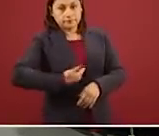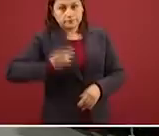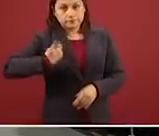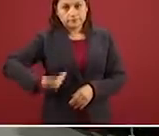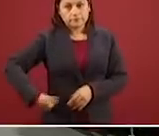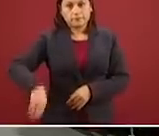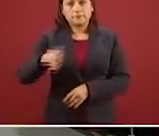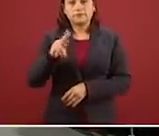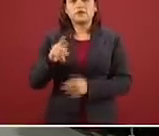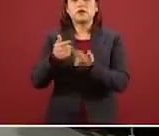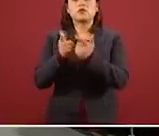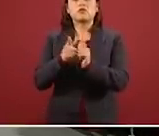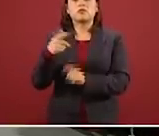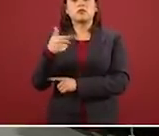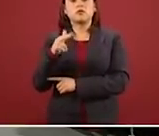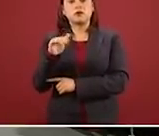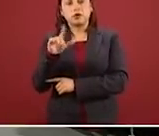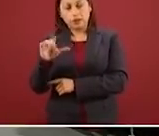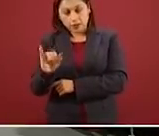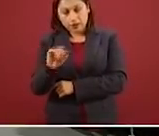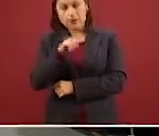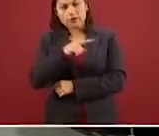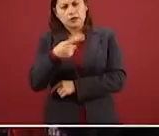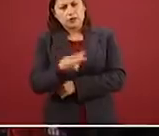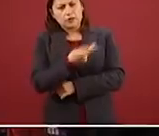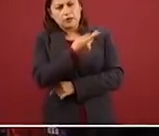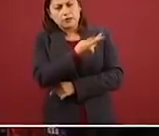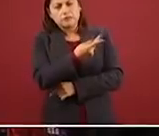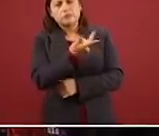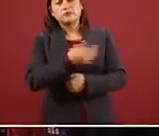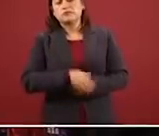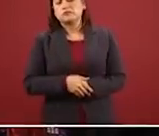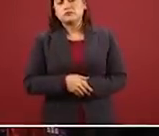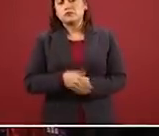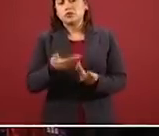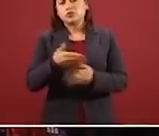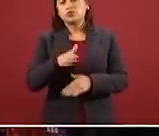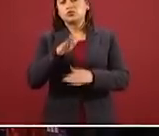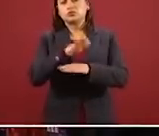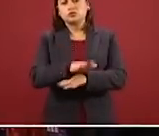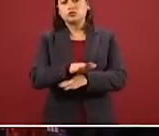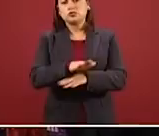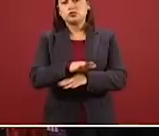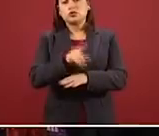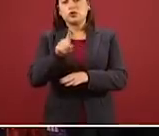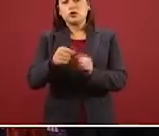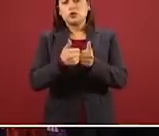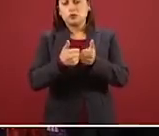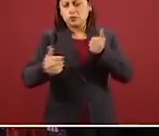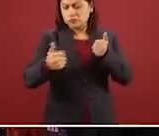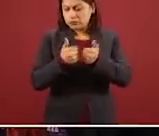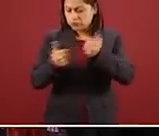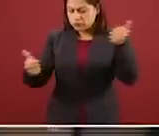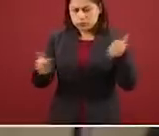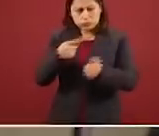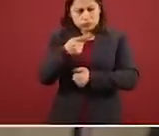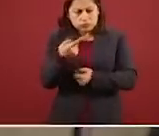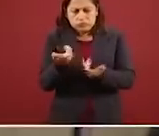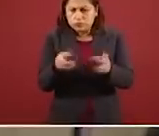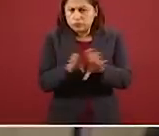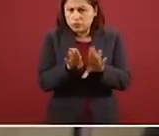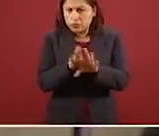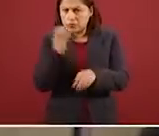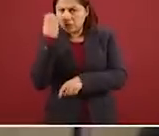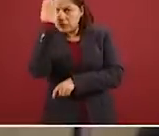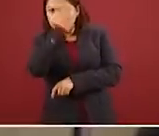Rosagel de Grupo Gili. Presidente, ¿cuál es el balance en el tema de la descentralización, ya que es uno de los 11 compromisos